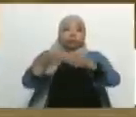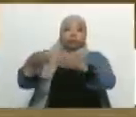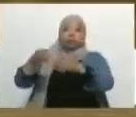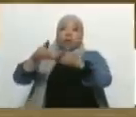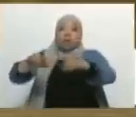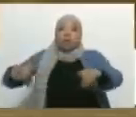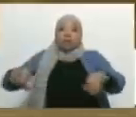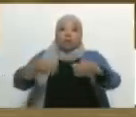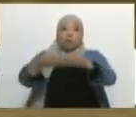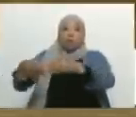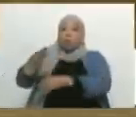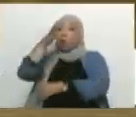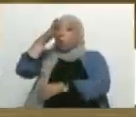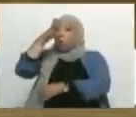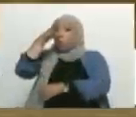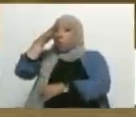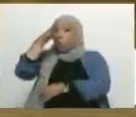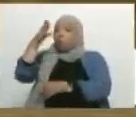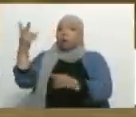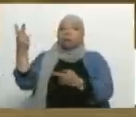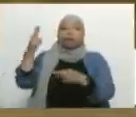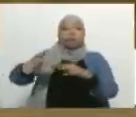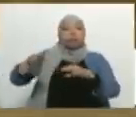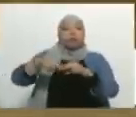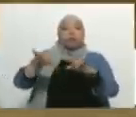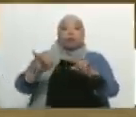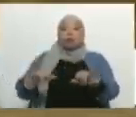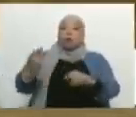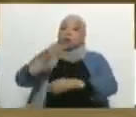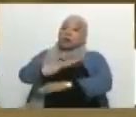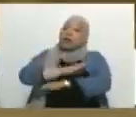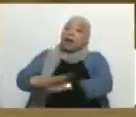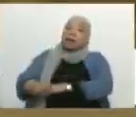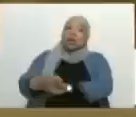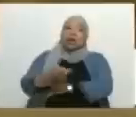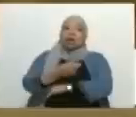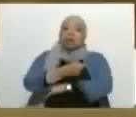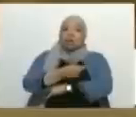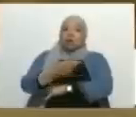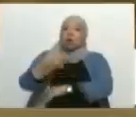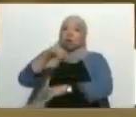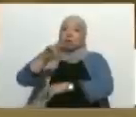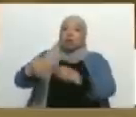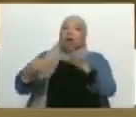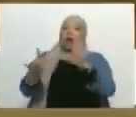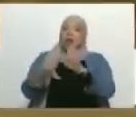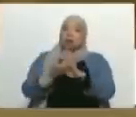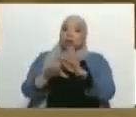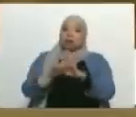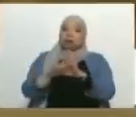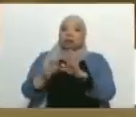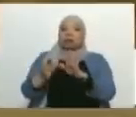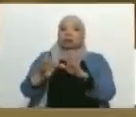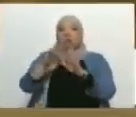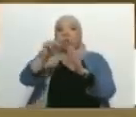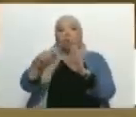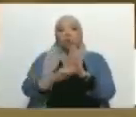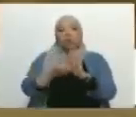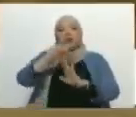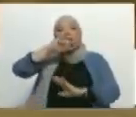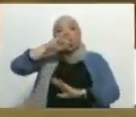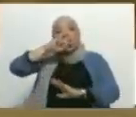burla, aislamiento contra los mismos deben ser sancionados de conformidad a la ley constitucional contra el